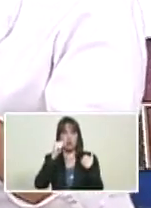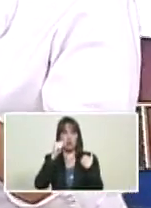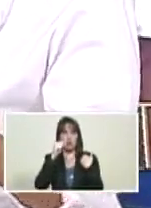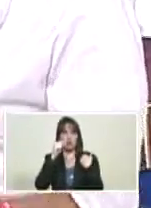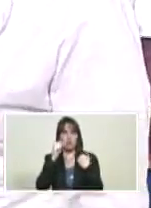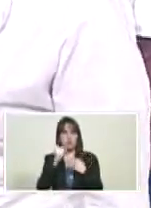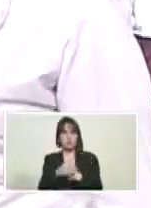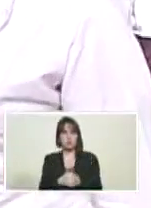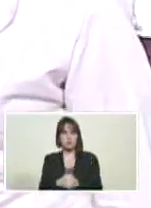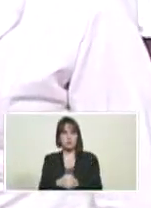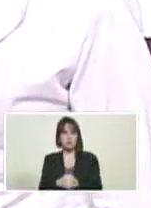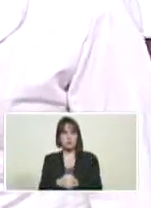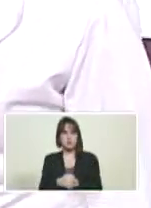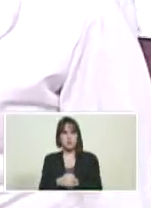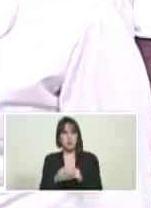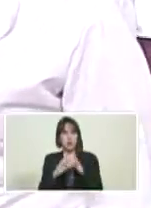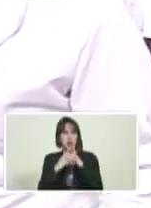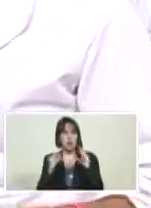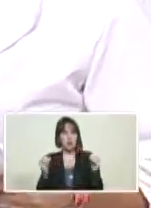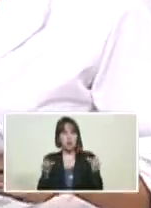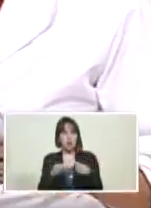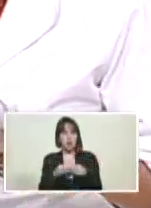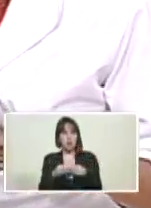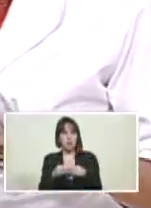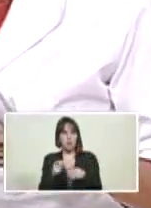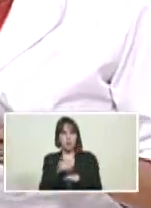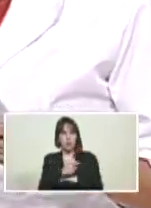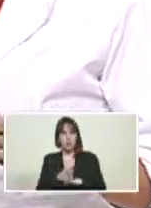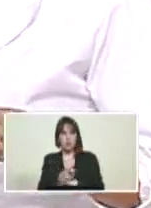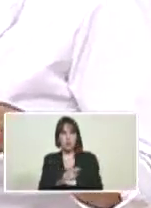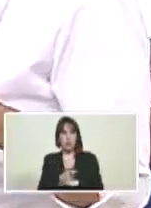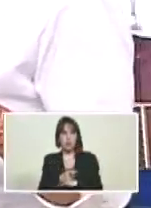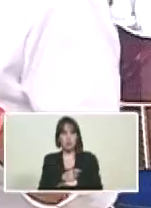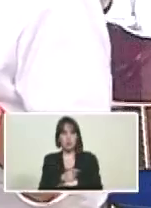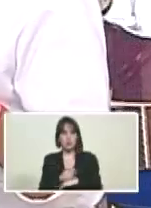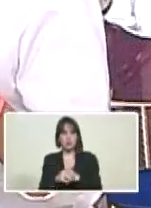Nicolás Maduro, y todo el equipo de gobierno.